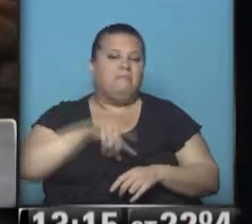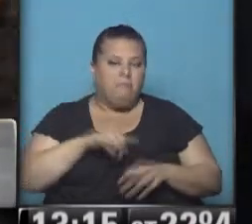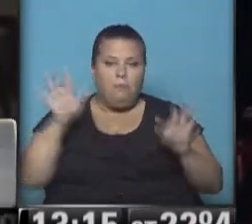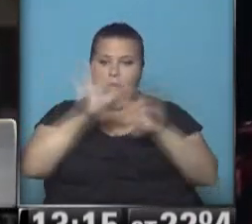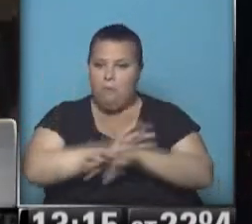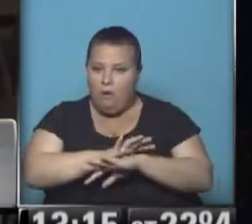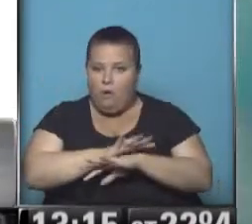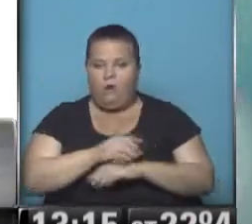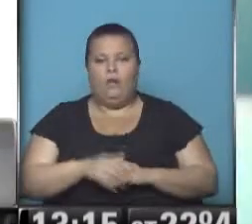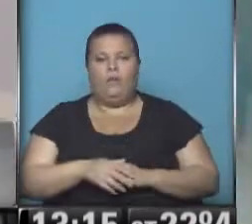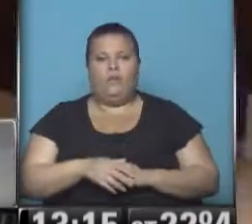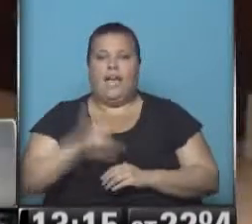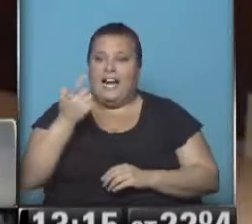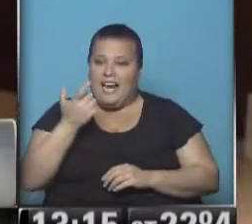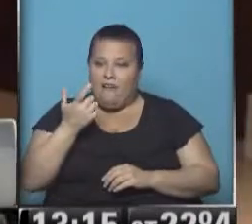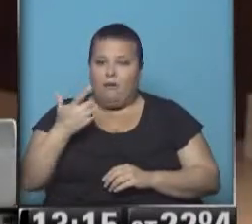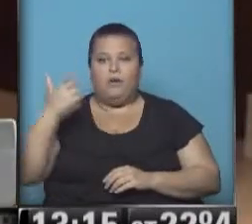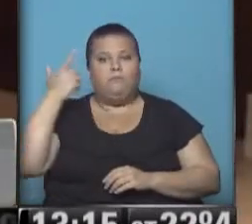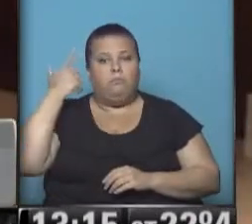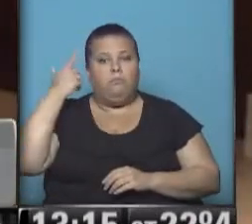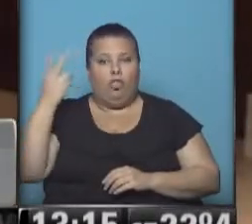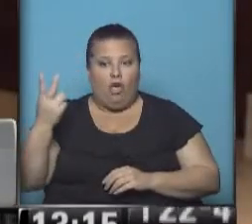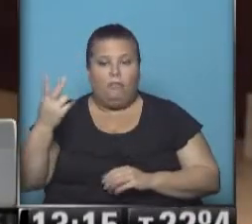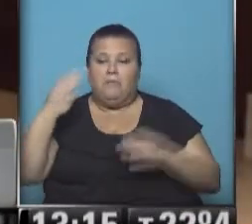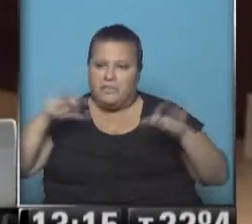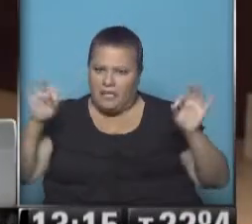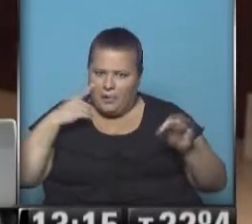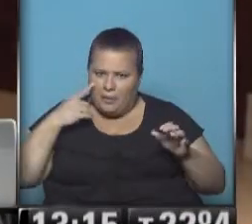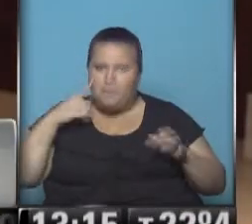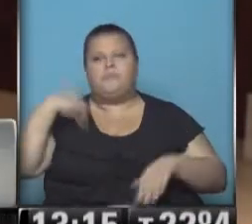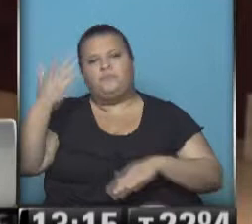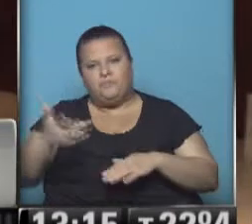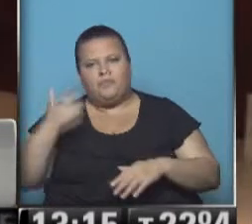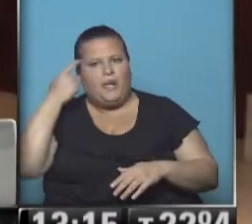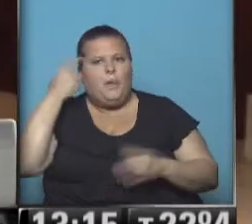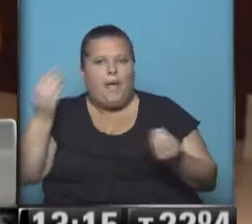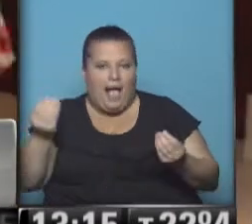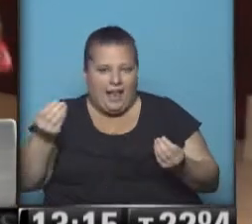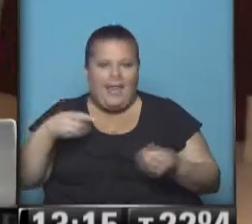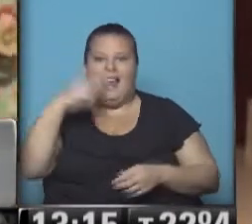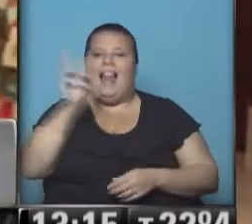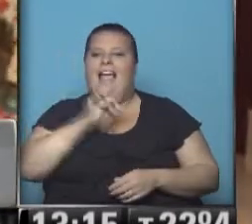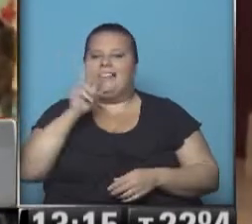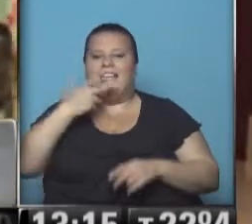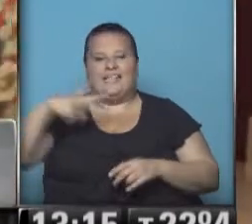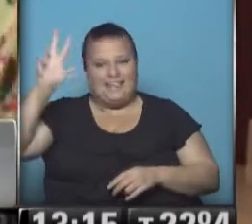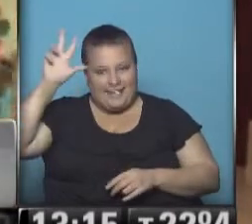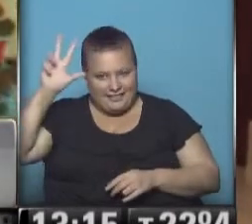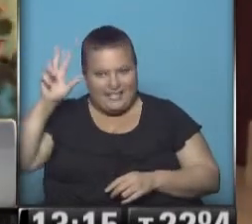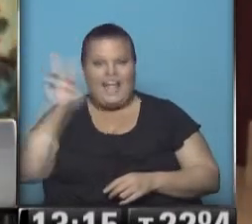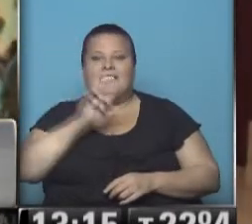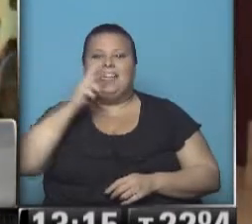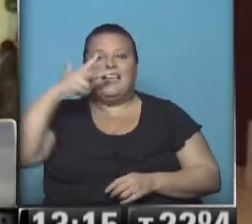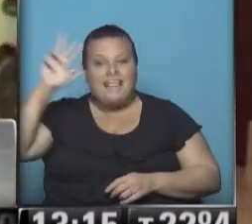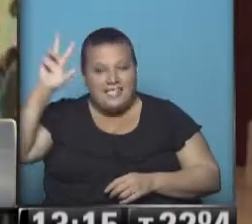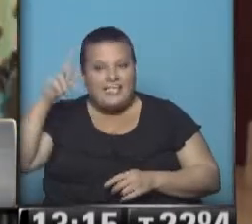encuentra un revólver, se pega 2 disparos, pero sobrevive. Y ahí va después con la bala. Ahí tenemos Las chicas del tercero. Las chicas del